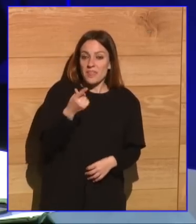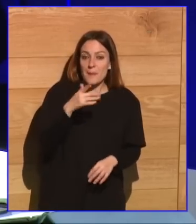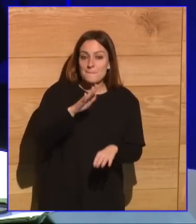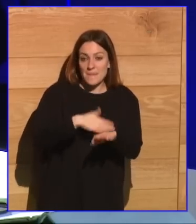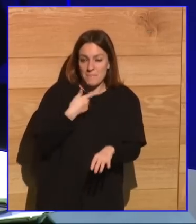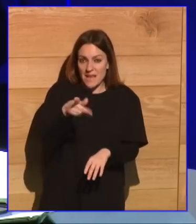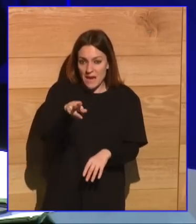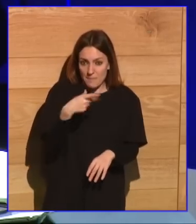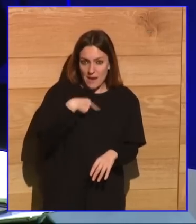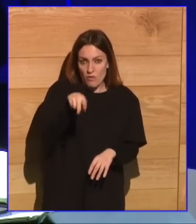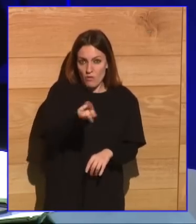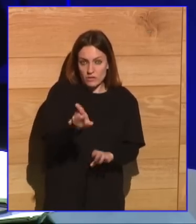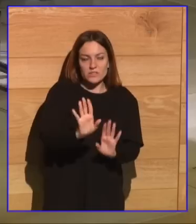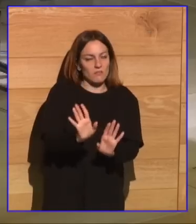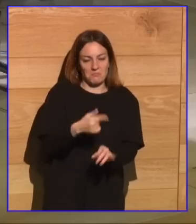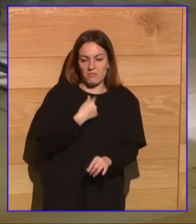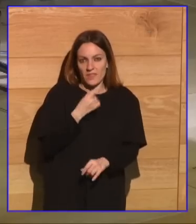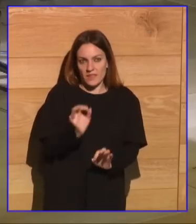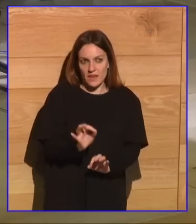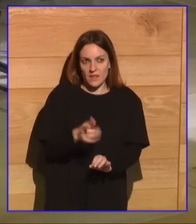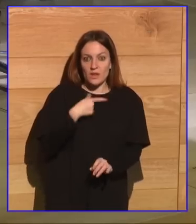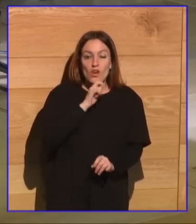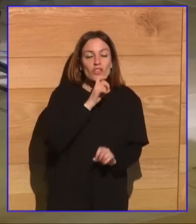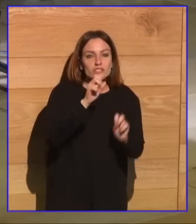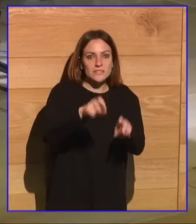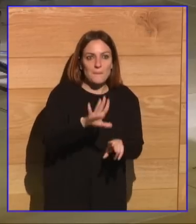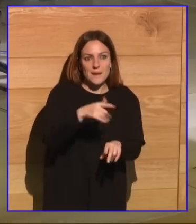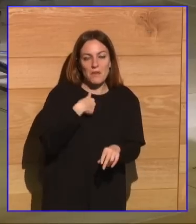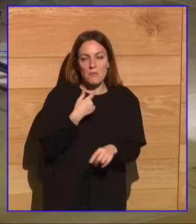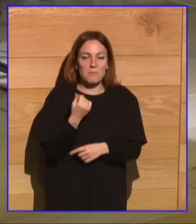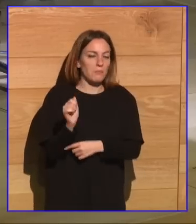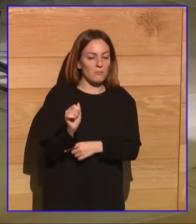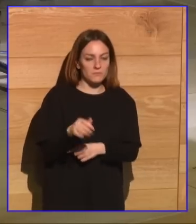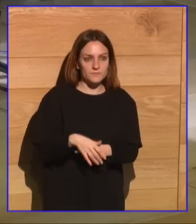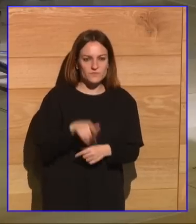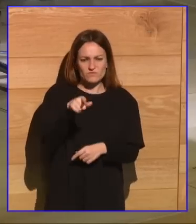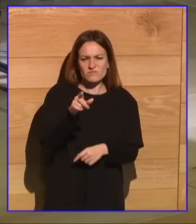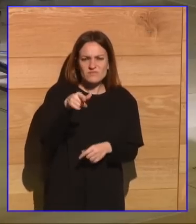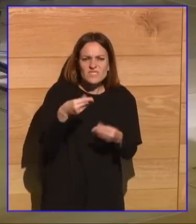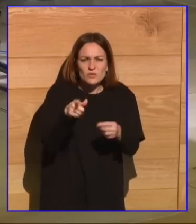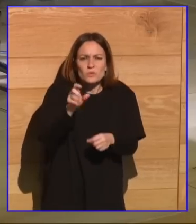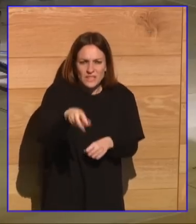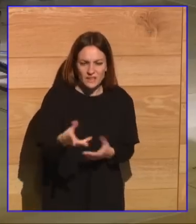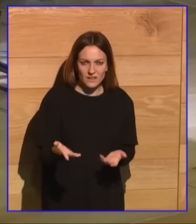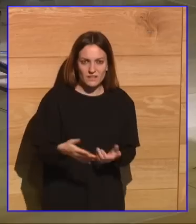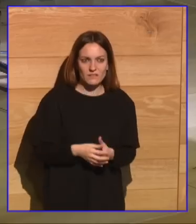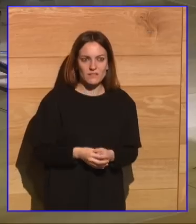Claro. Pero- Sin odio, pero dejando claro tu postura, ¿no? Digo, ¿tú quién eres? Claro.